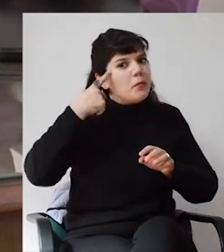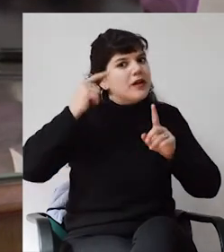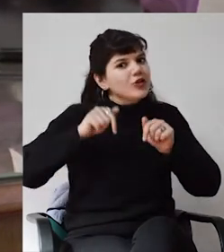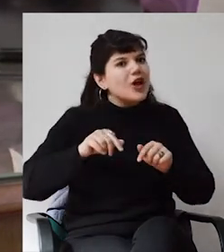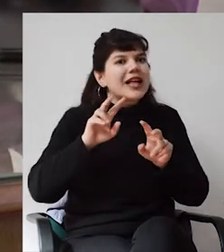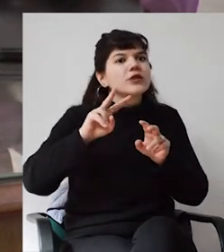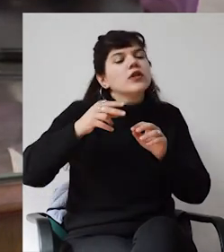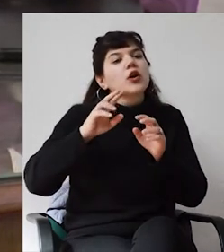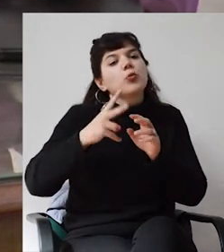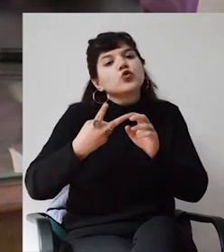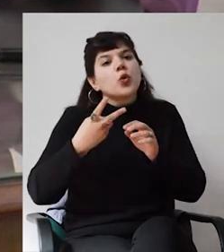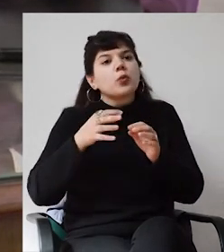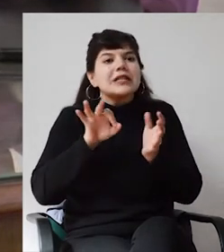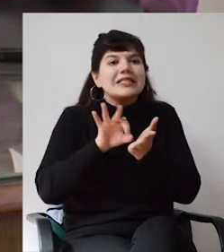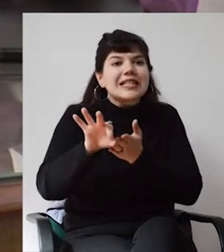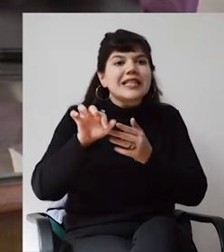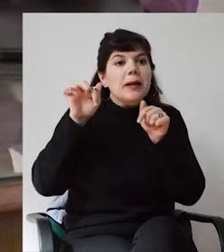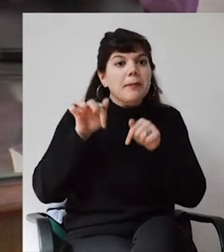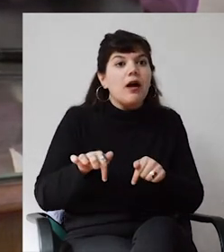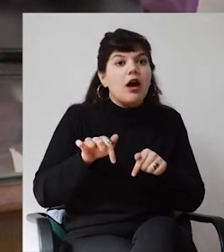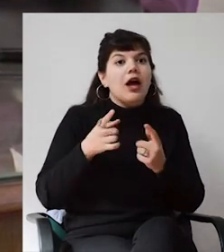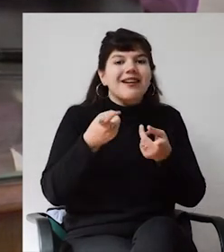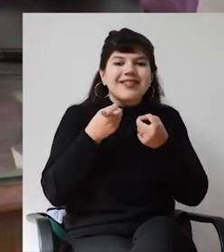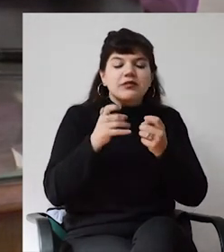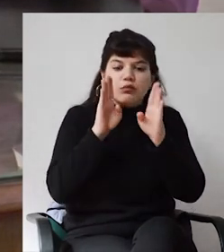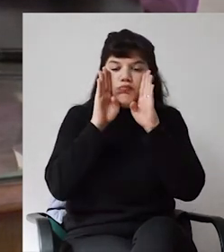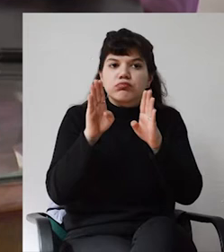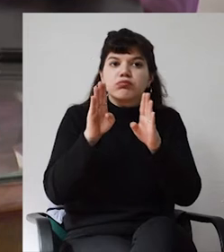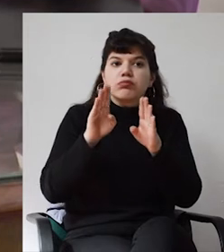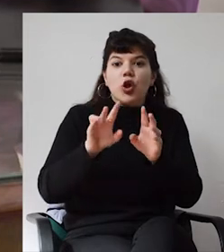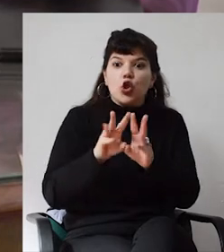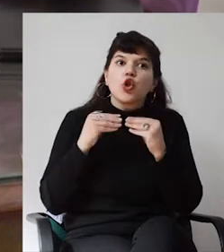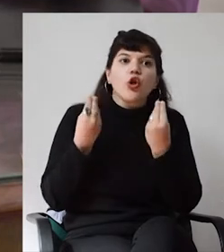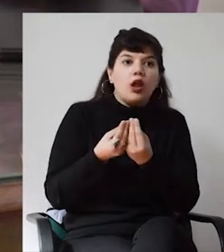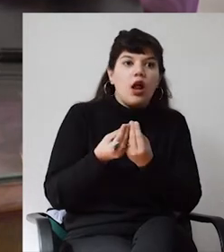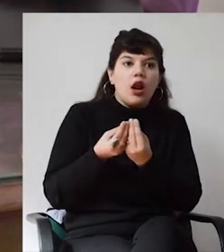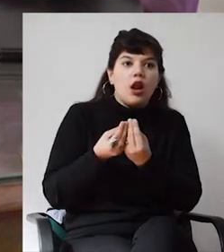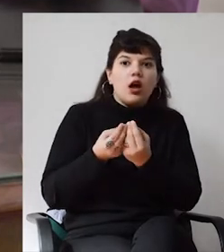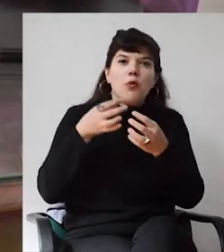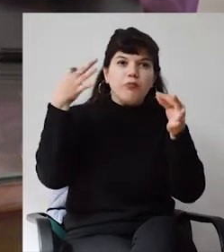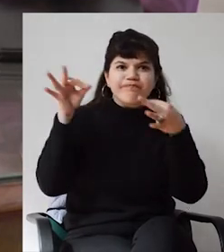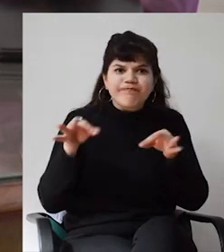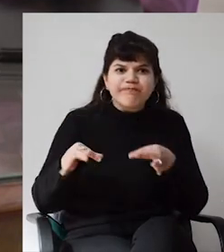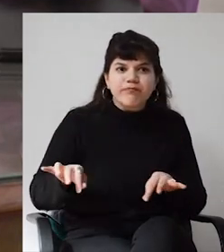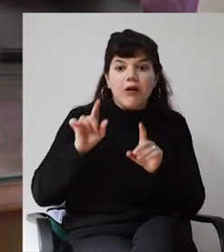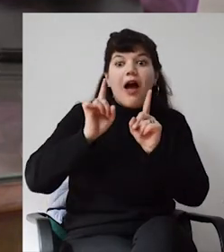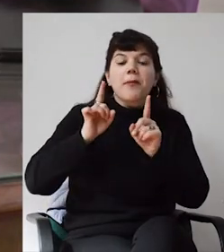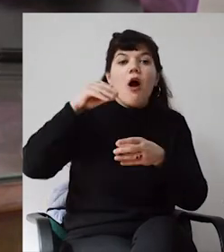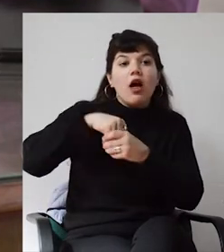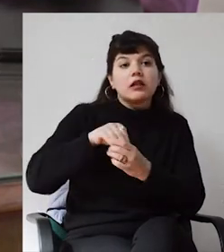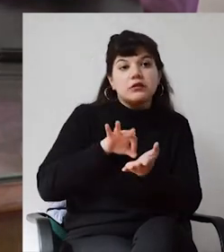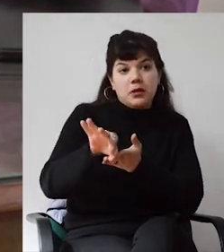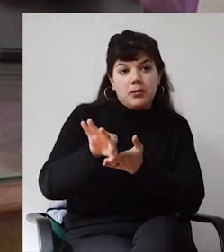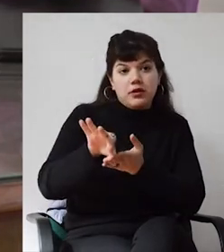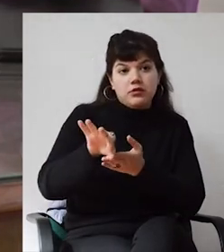me parece que el subsistema TAS es necesario visualizarlo integrado, articulado con el